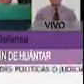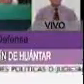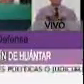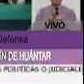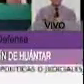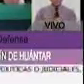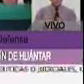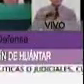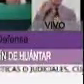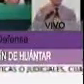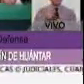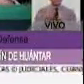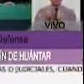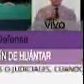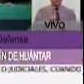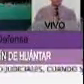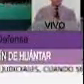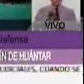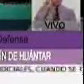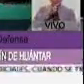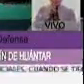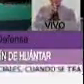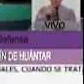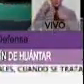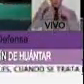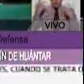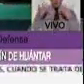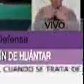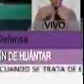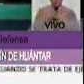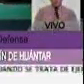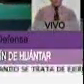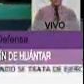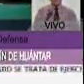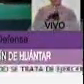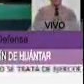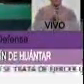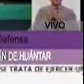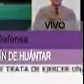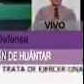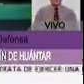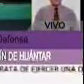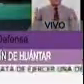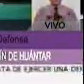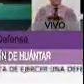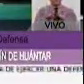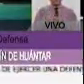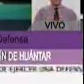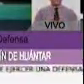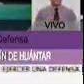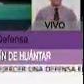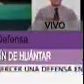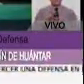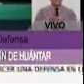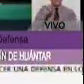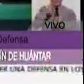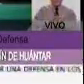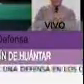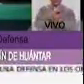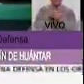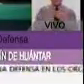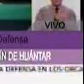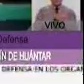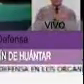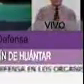Inclusive, como los tiempos no concordaban, una de las pruebas fundamentales que desbarató la